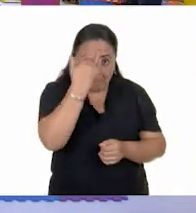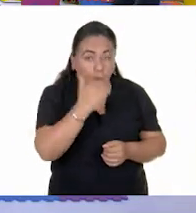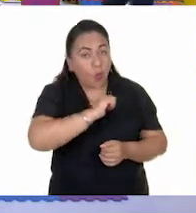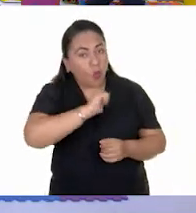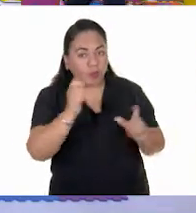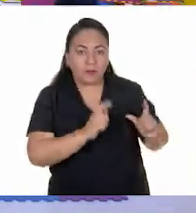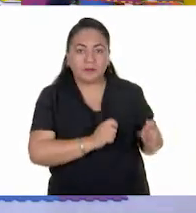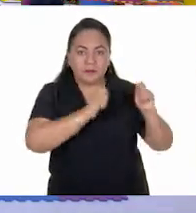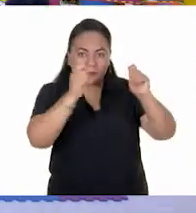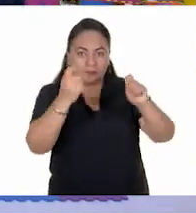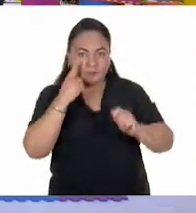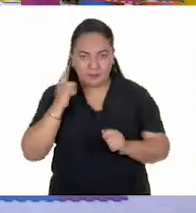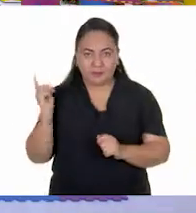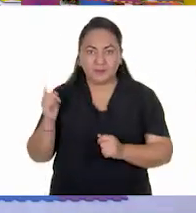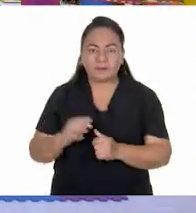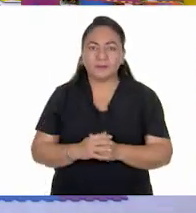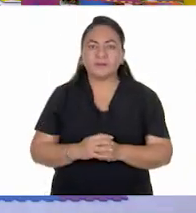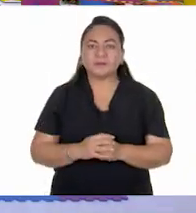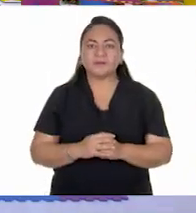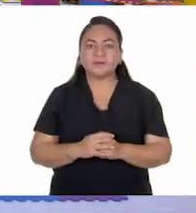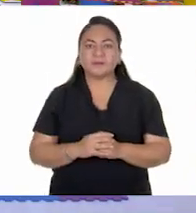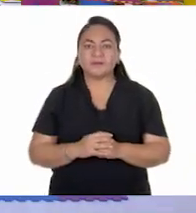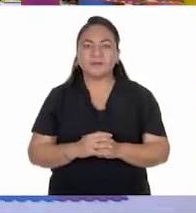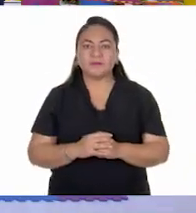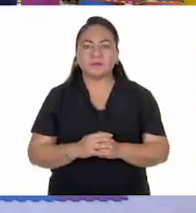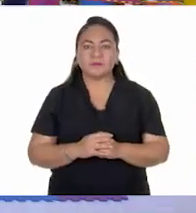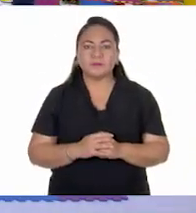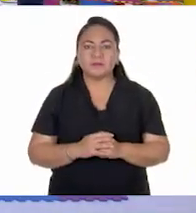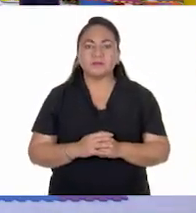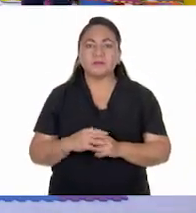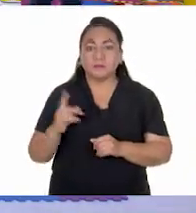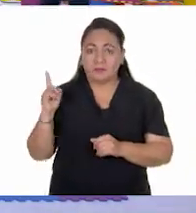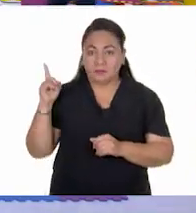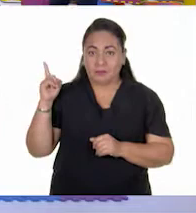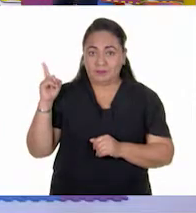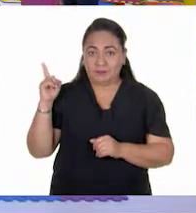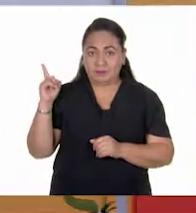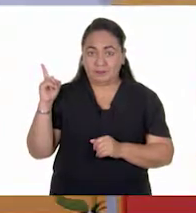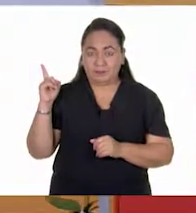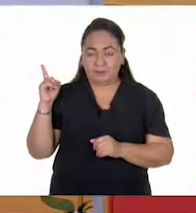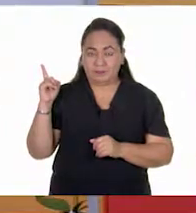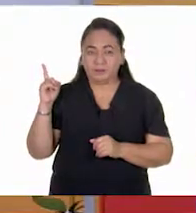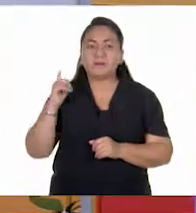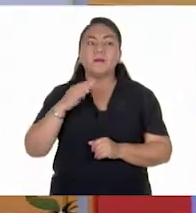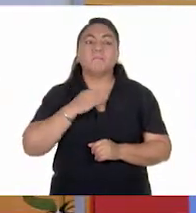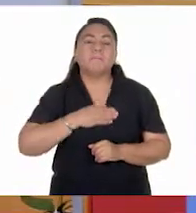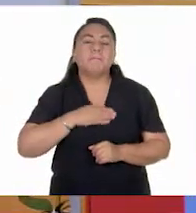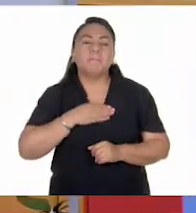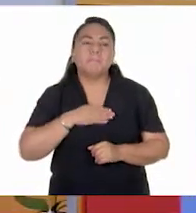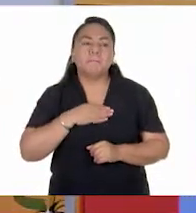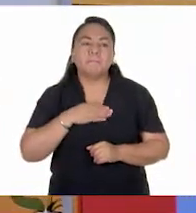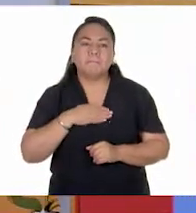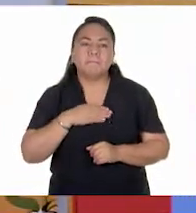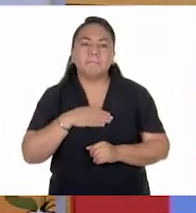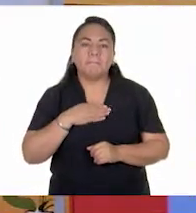les enseñes a los niños. A ver, esta dice sanitario.